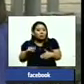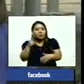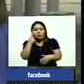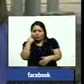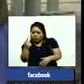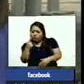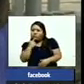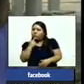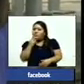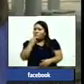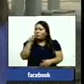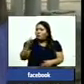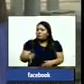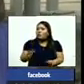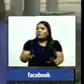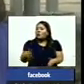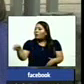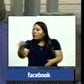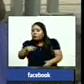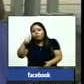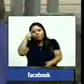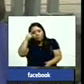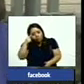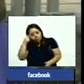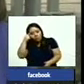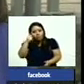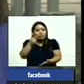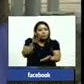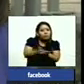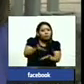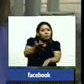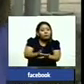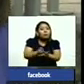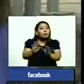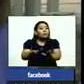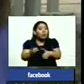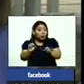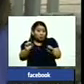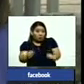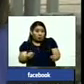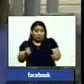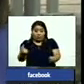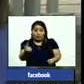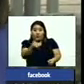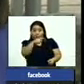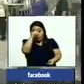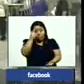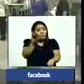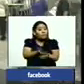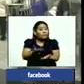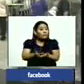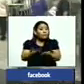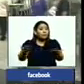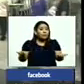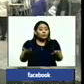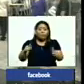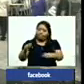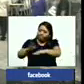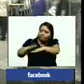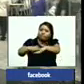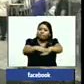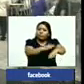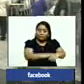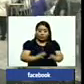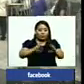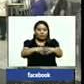verificar qué es lo que están planeando, qué es lo que están pensando para proponerle a los trabajadores. Hicieron un llamado a la